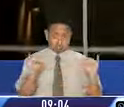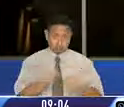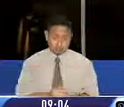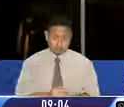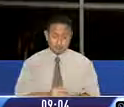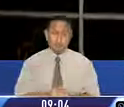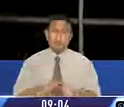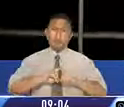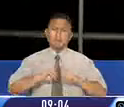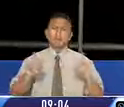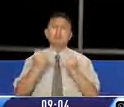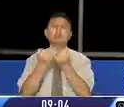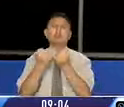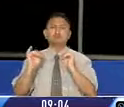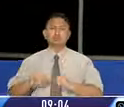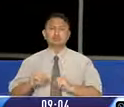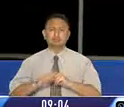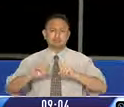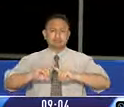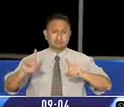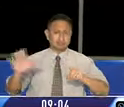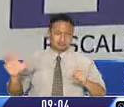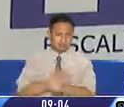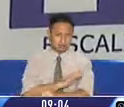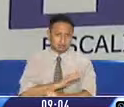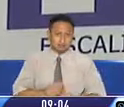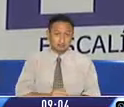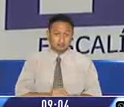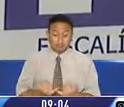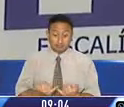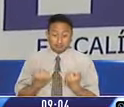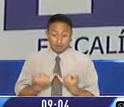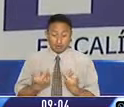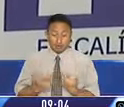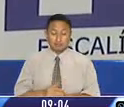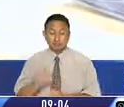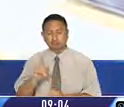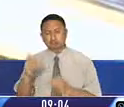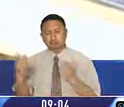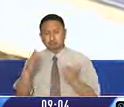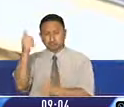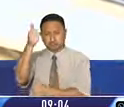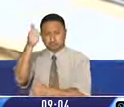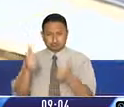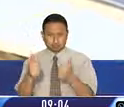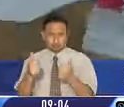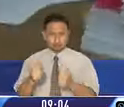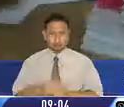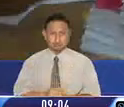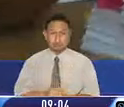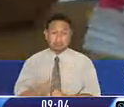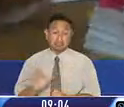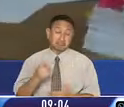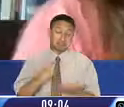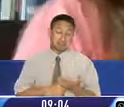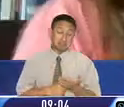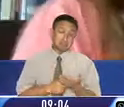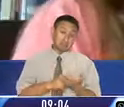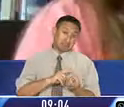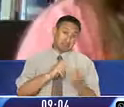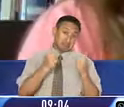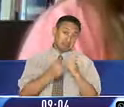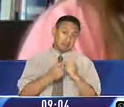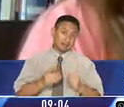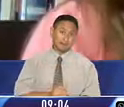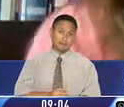esta autonomía era total. Al ser ahora una autonomía parcial, el análisis se podría modificar. Pero al